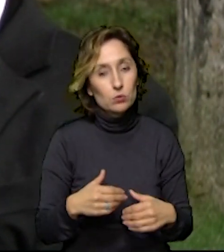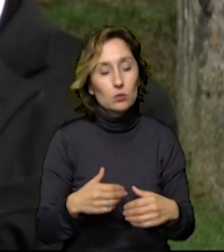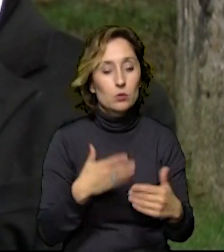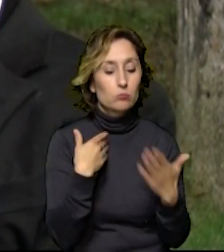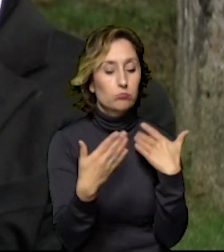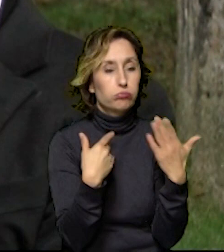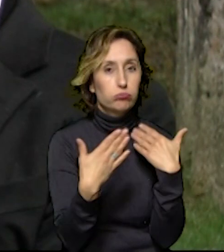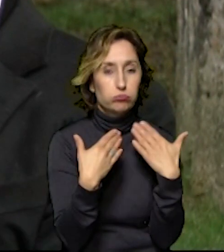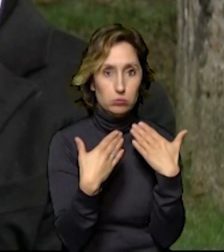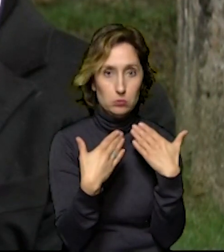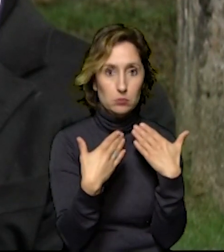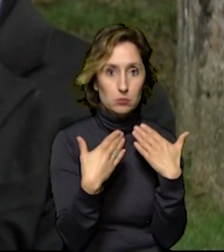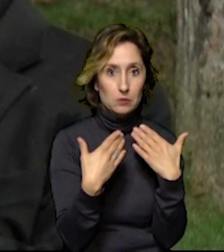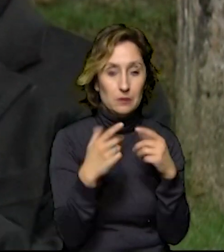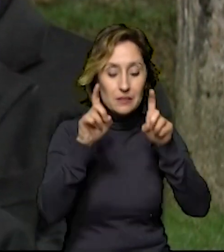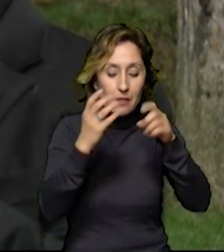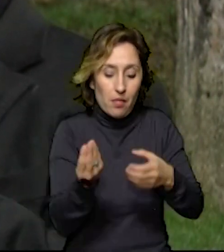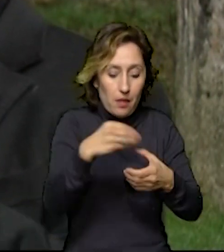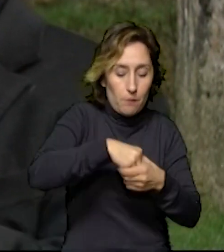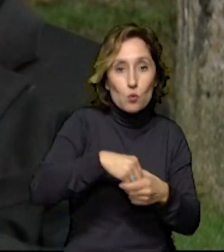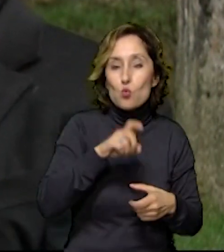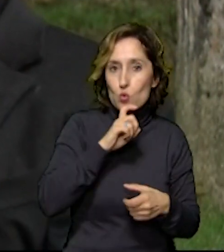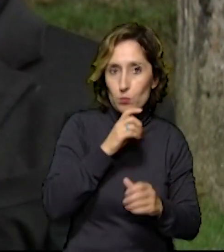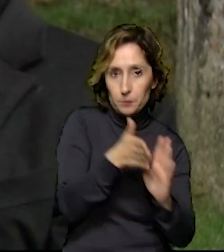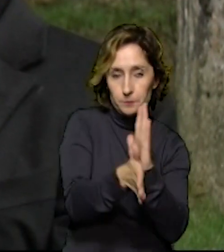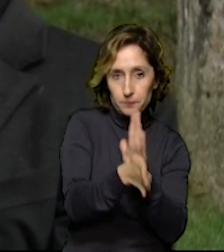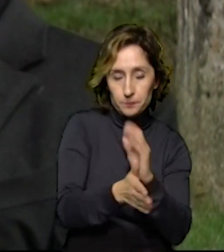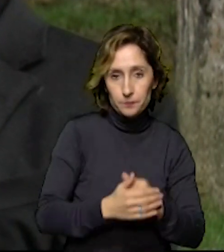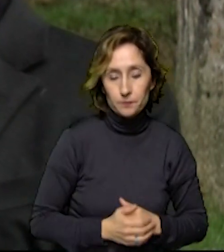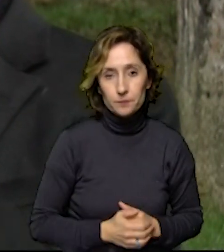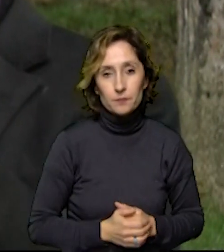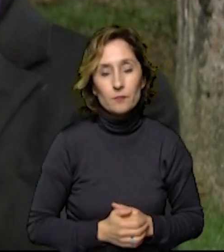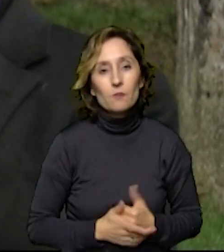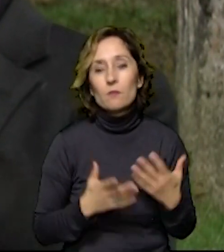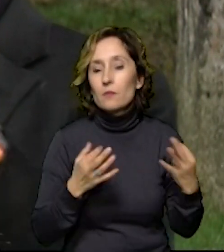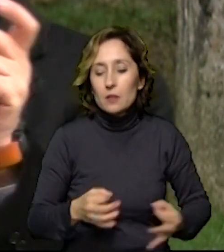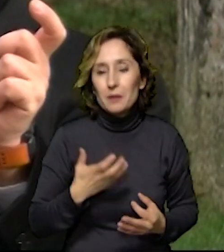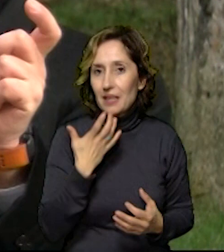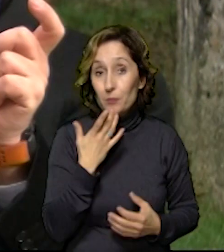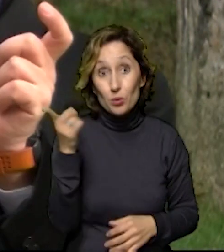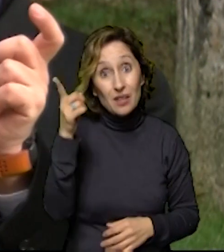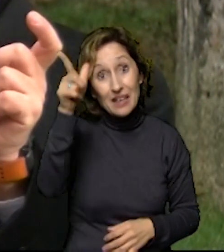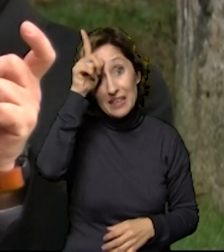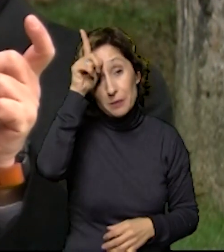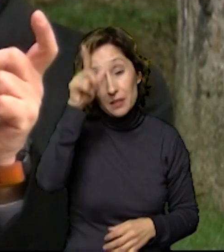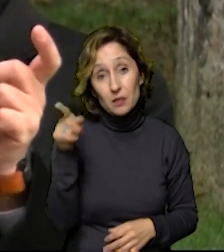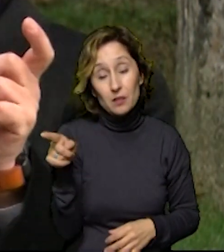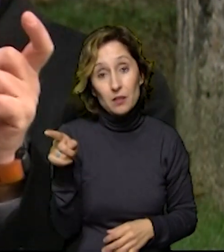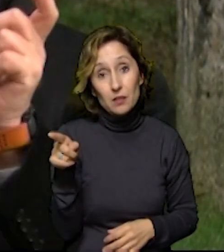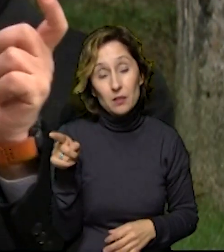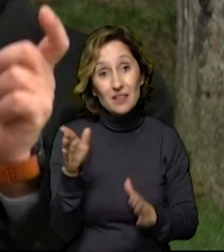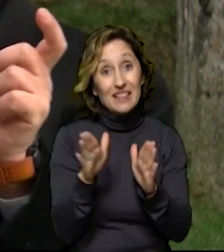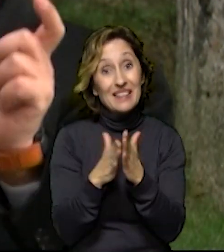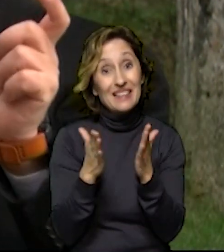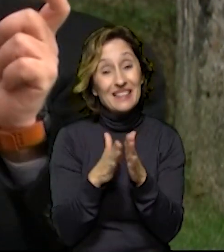elementos en la enseñanza, ¿no? Y en esto siempre pongo un ejemplo. En Alemania estaba prohibido el libro